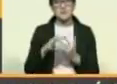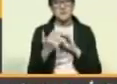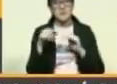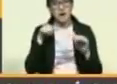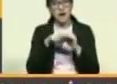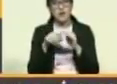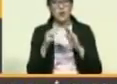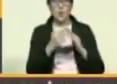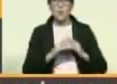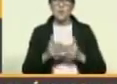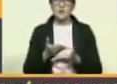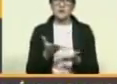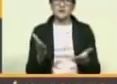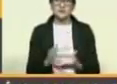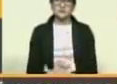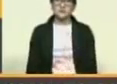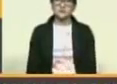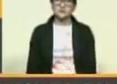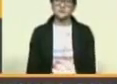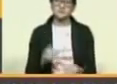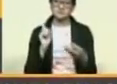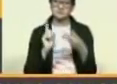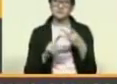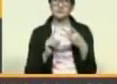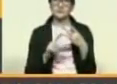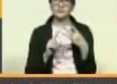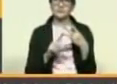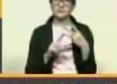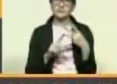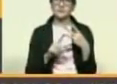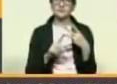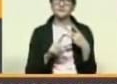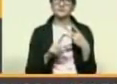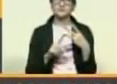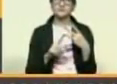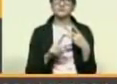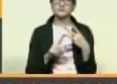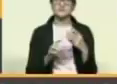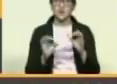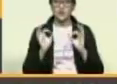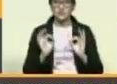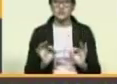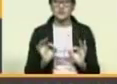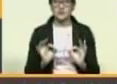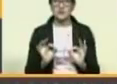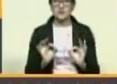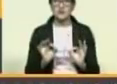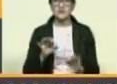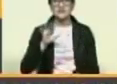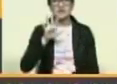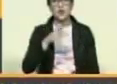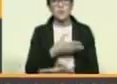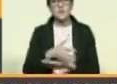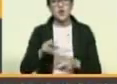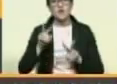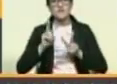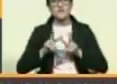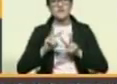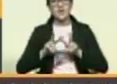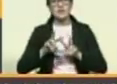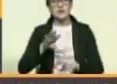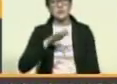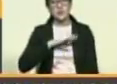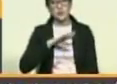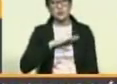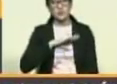comunidad. Tercer objetivo, consolidar y lograr las 5 millones de viviendas de la Gran Misión